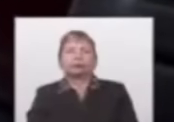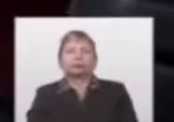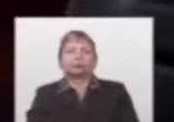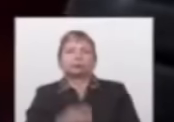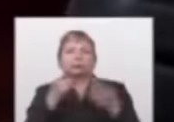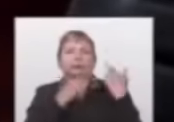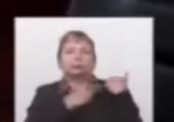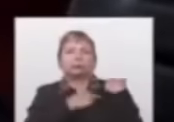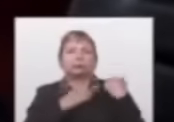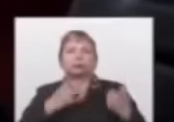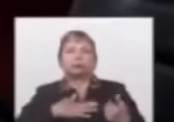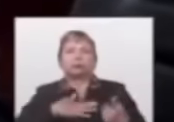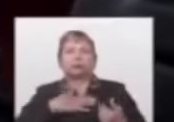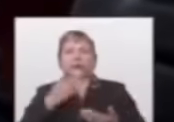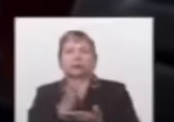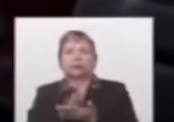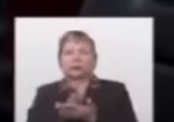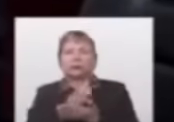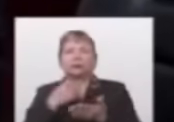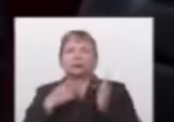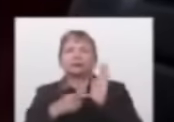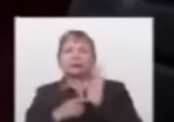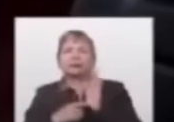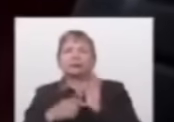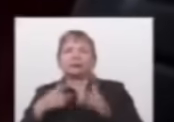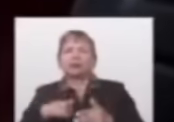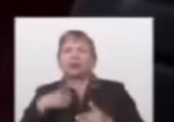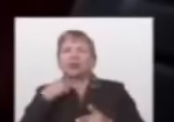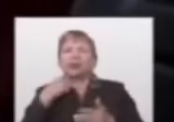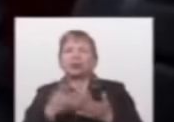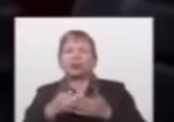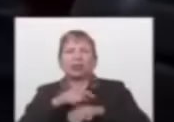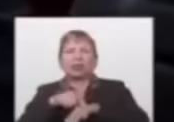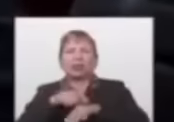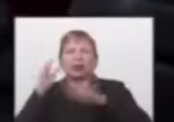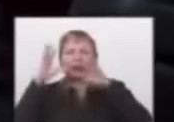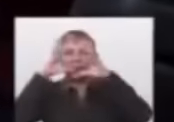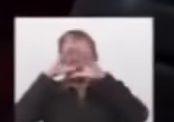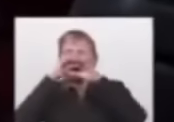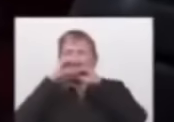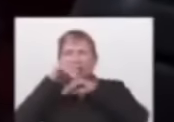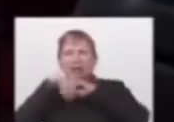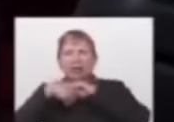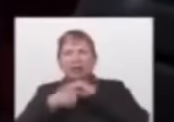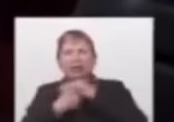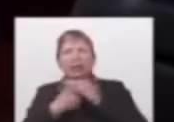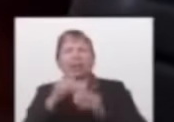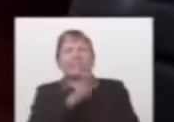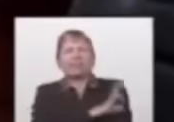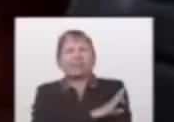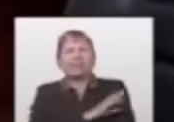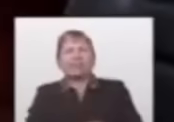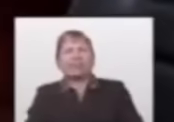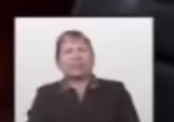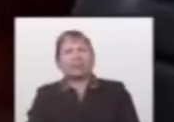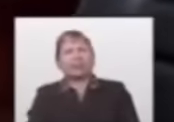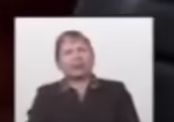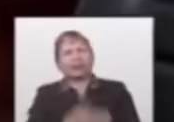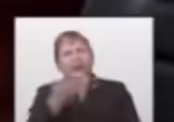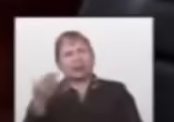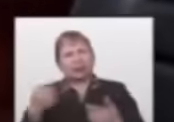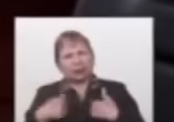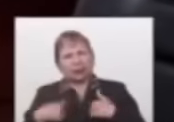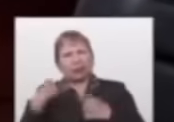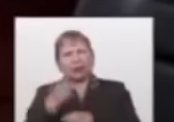Con respecto a mi participación, señalan que estuve en las horas de la madrugada en la Fiscalía. Señores,